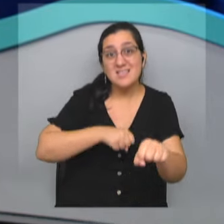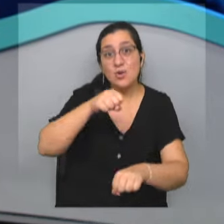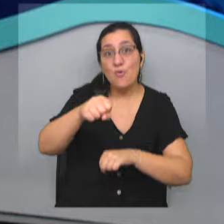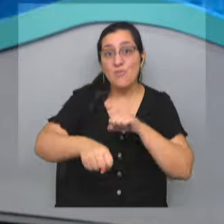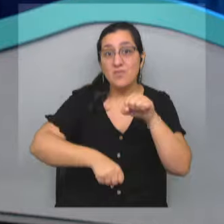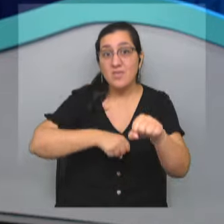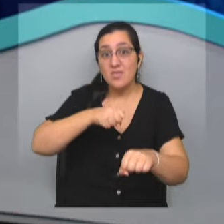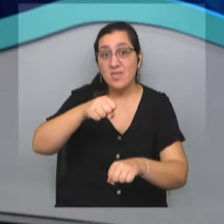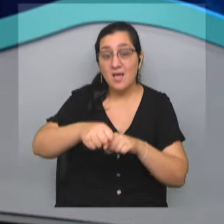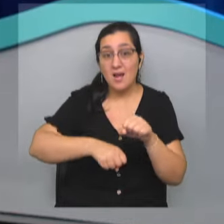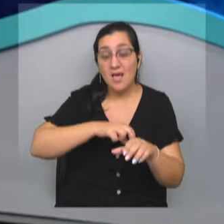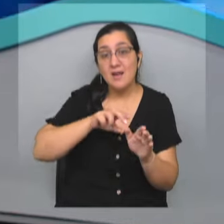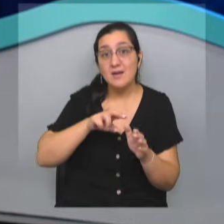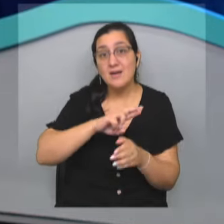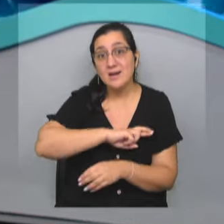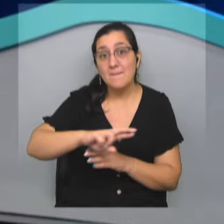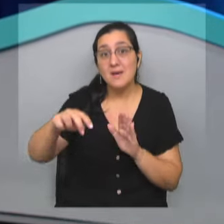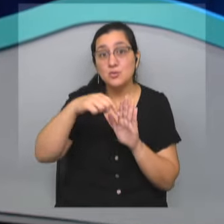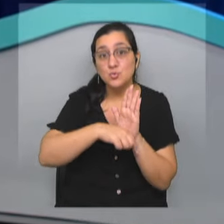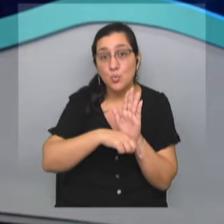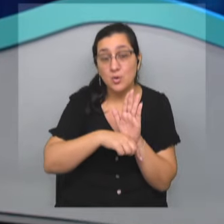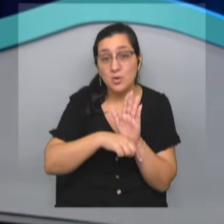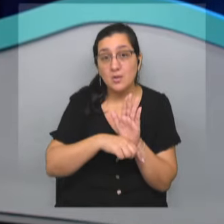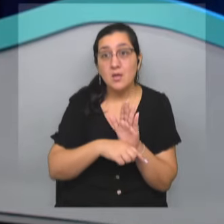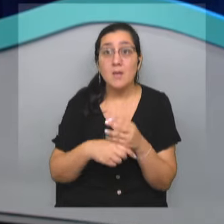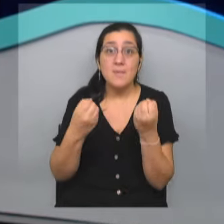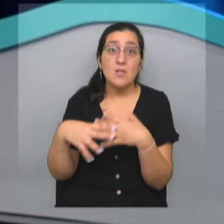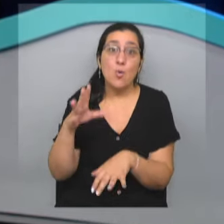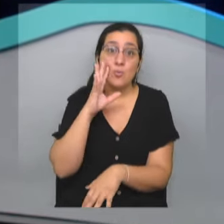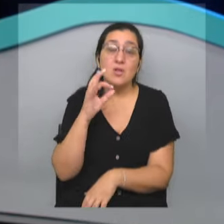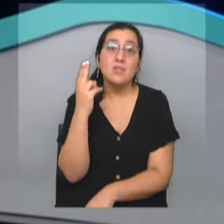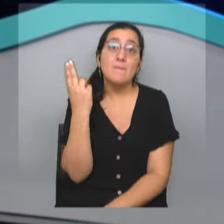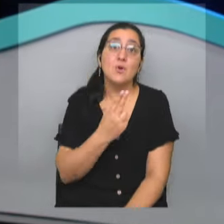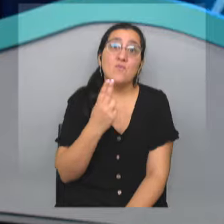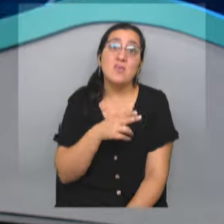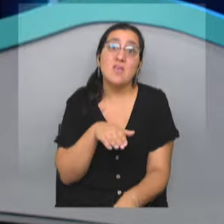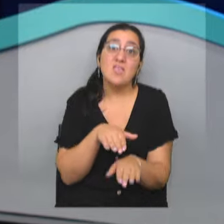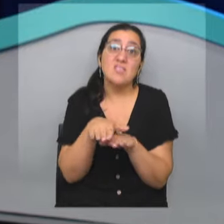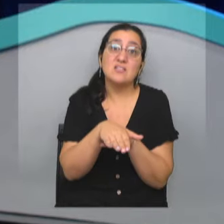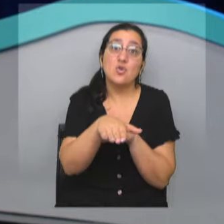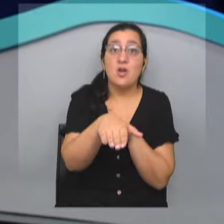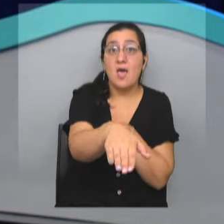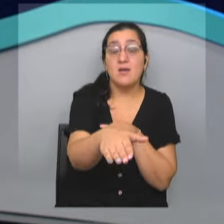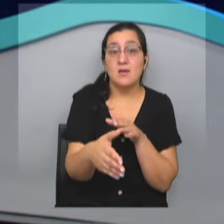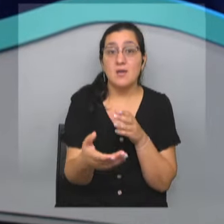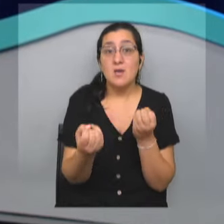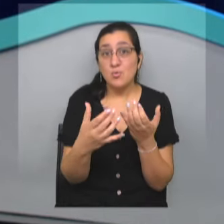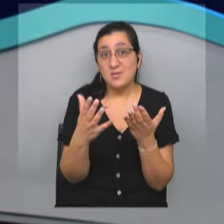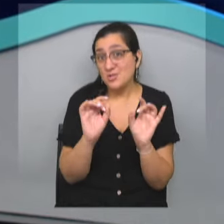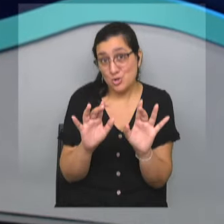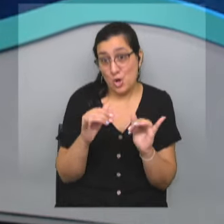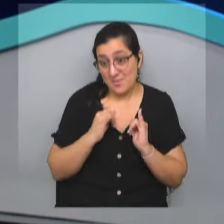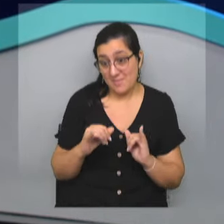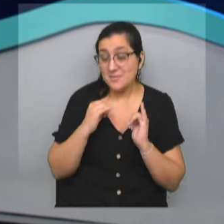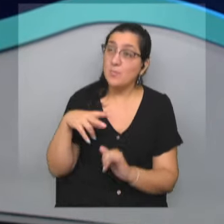la ciclovía en toda la Rambla Sur, cómo se perdieron la oportunidad de prohibir estacionar, porque es una vía de paseo